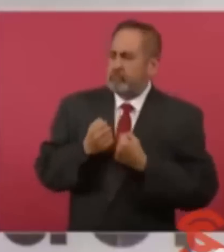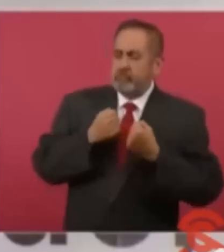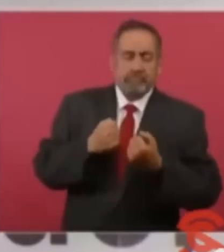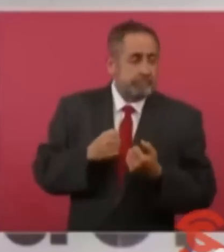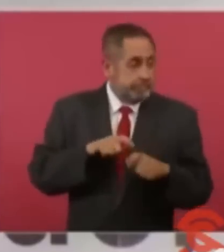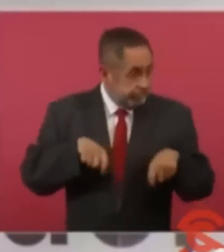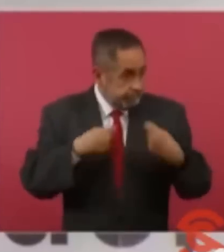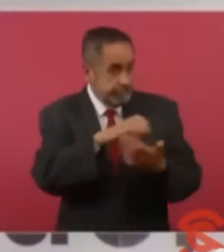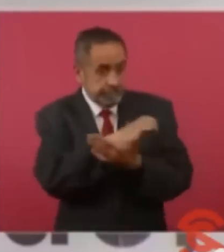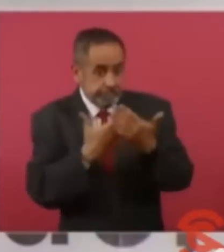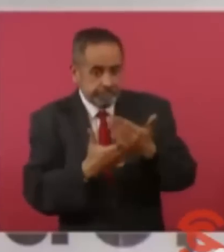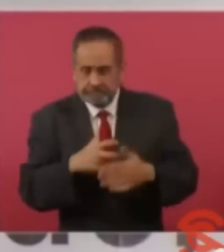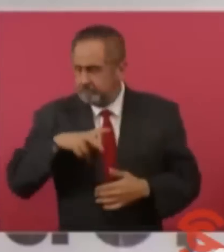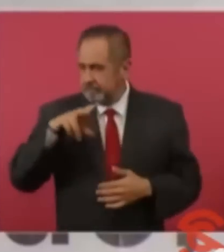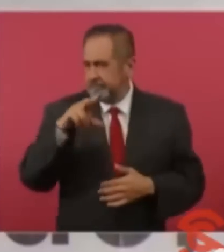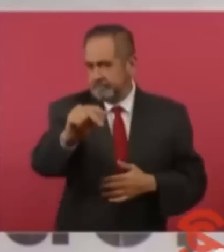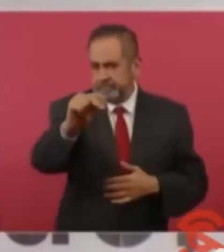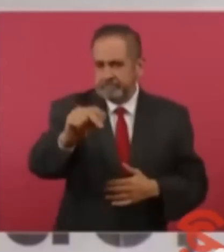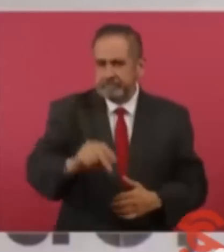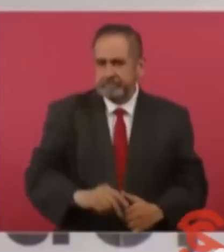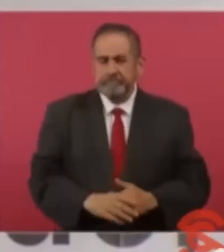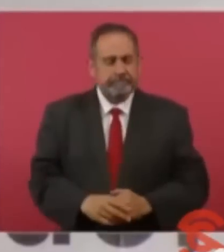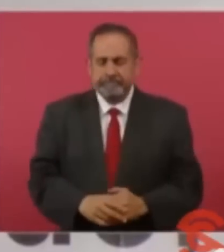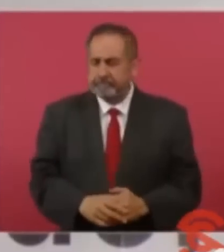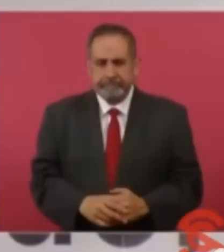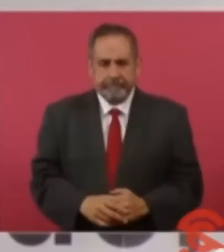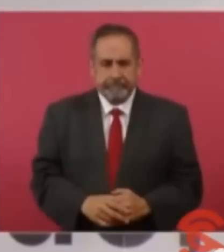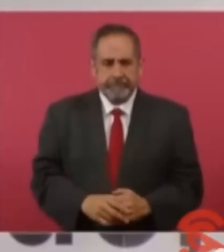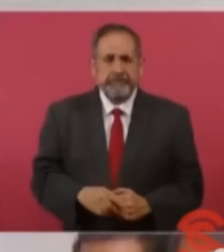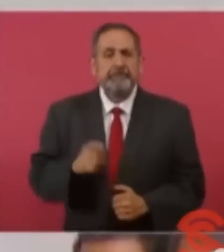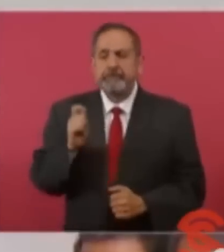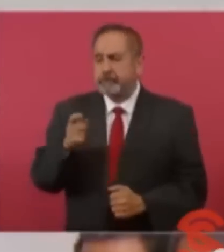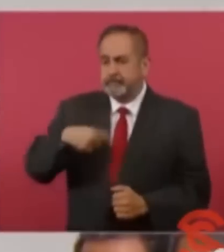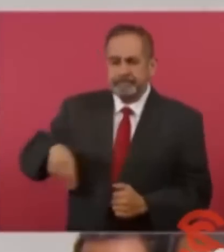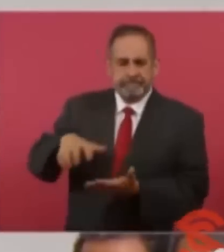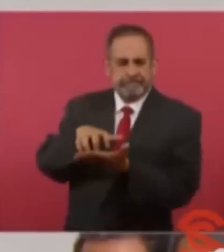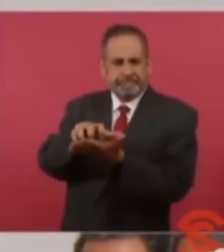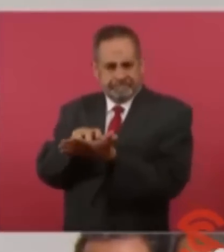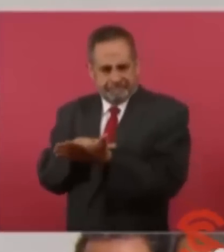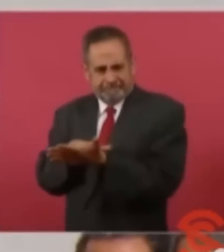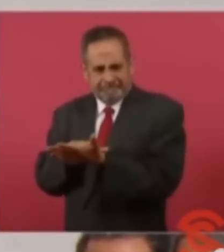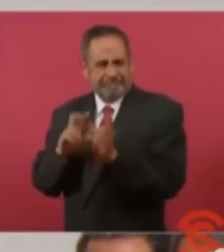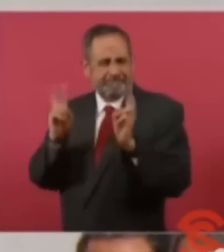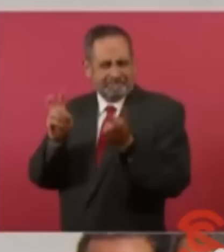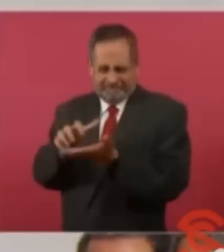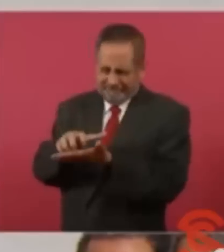influencias. La austeridad republicana es una